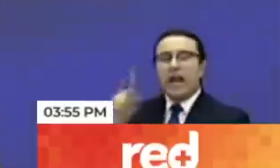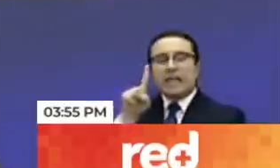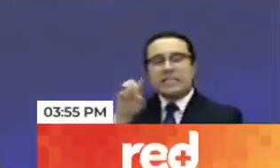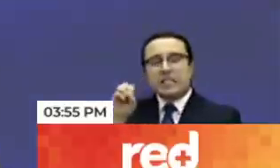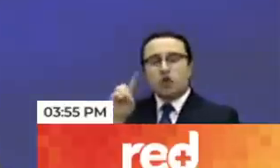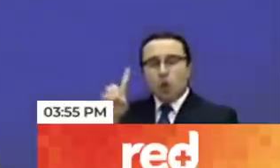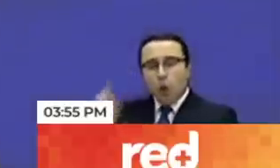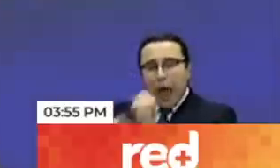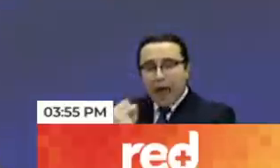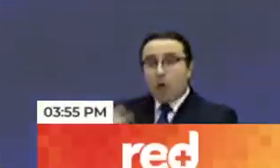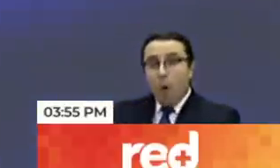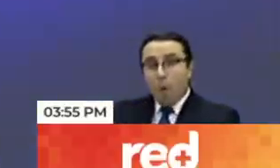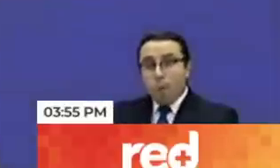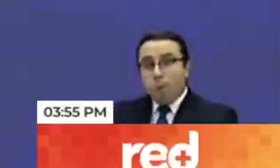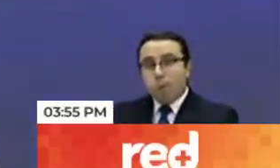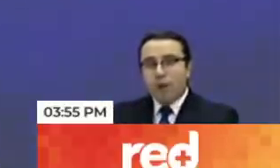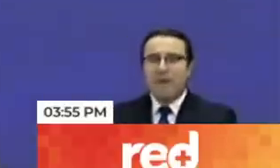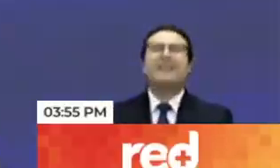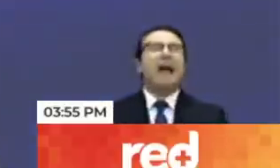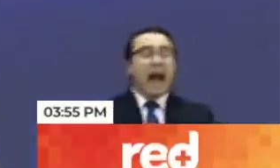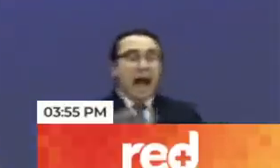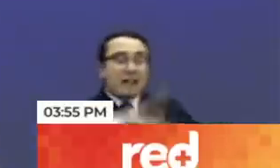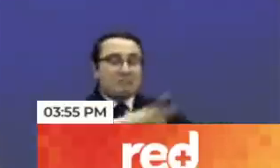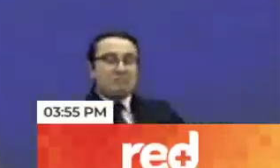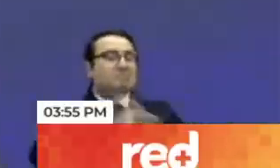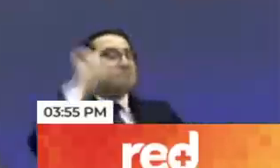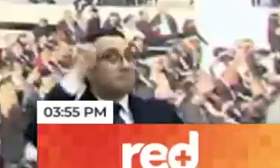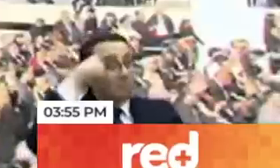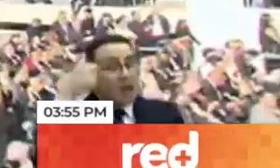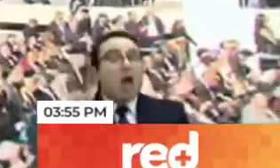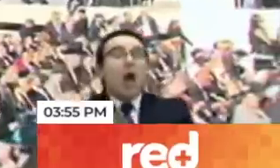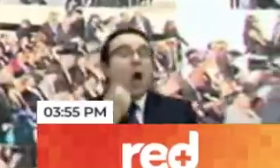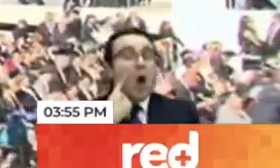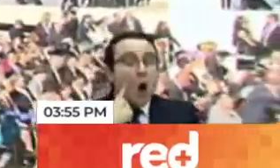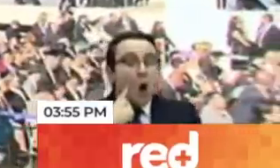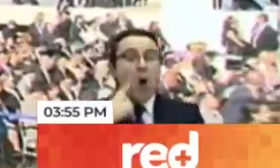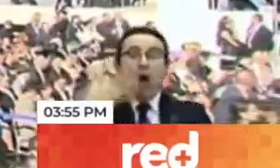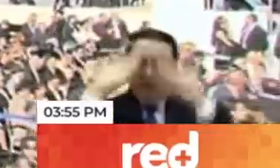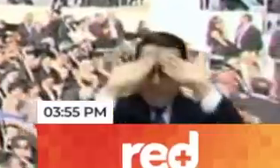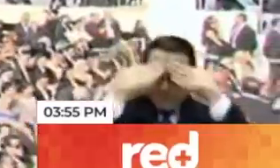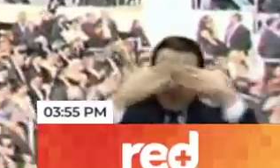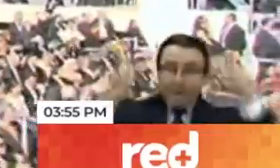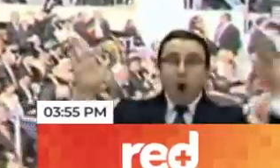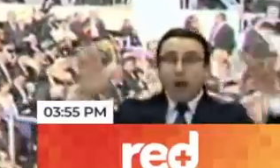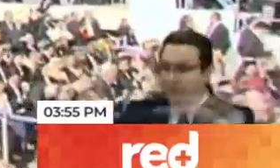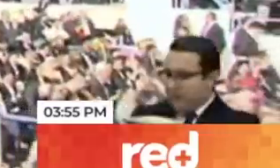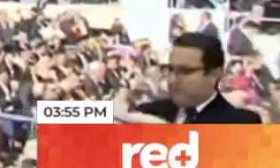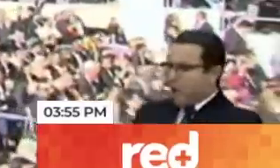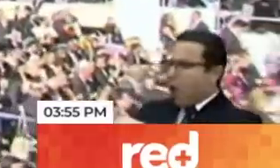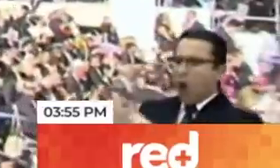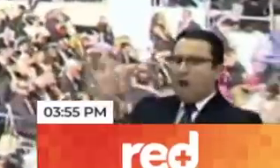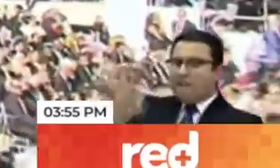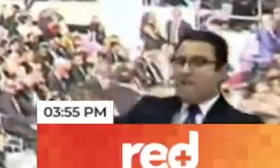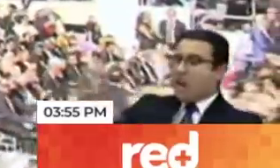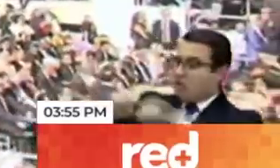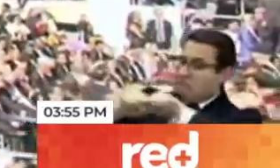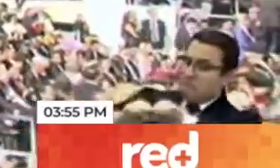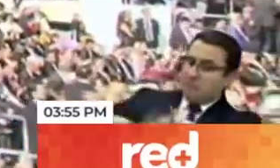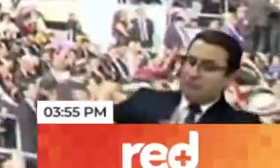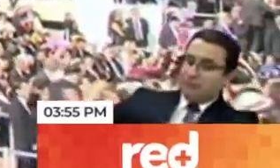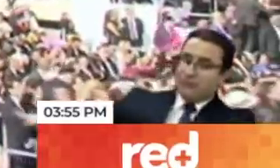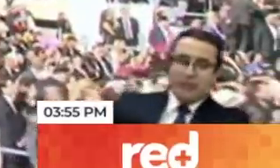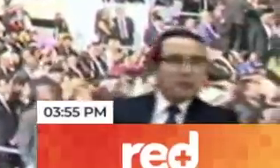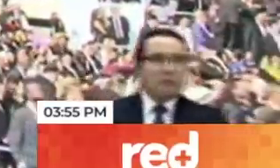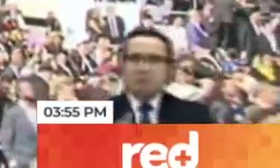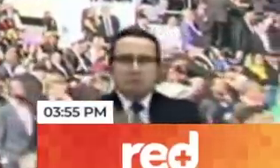101 años, vuelve a recordarnos que la democracia puede sobrevivir aún a las pandemias. 101 años lúcido